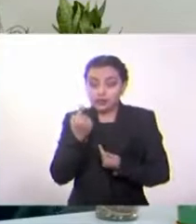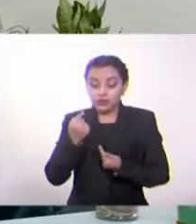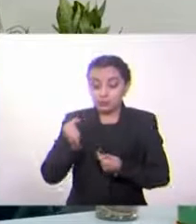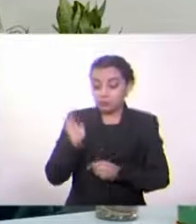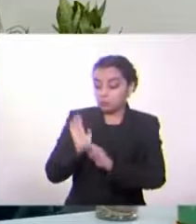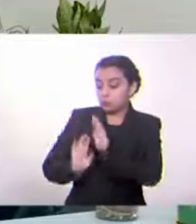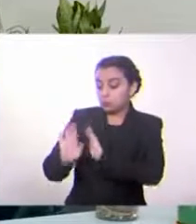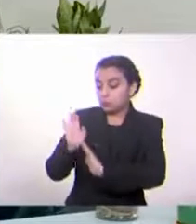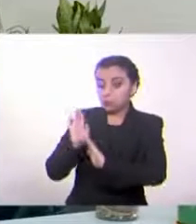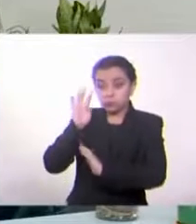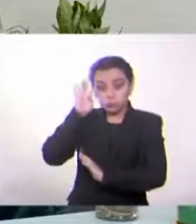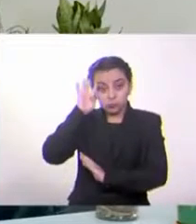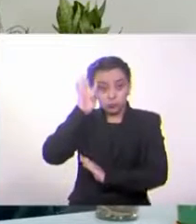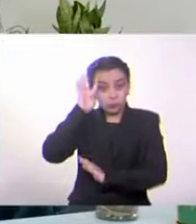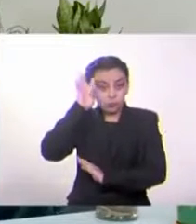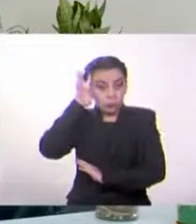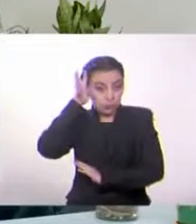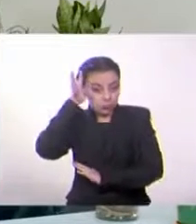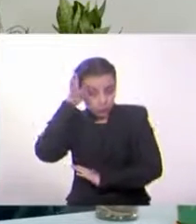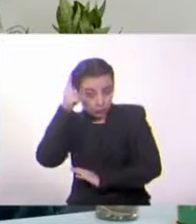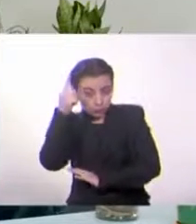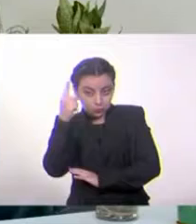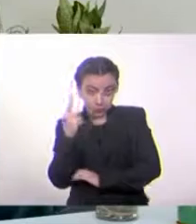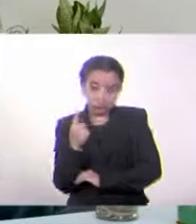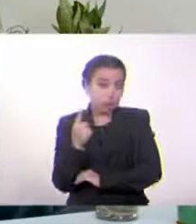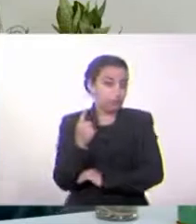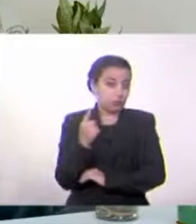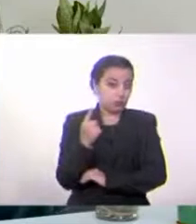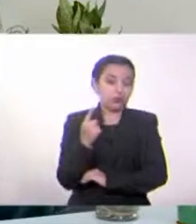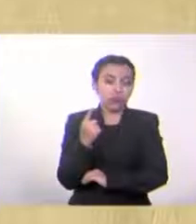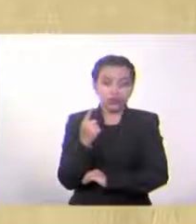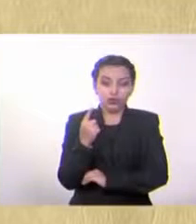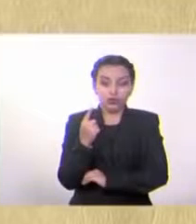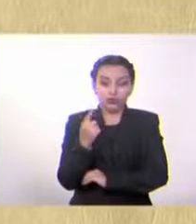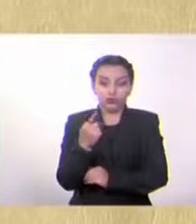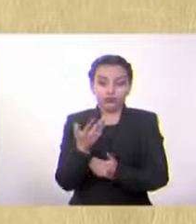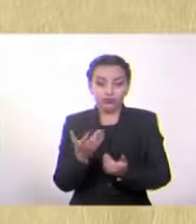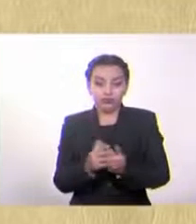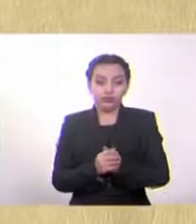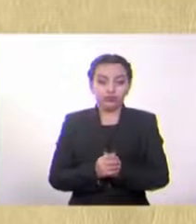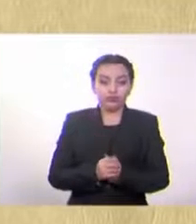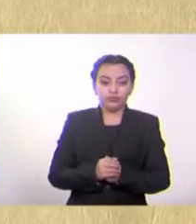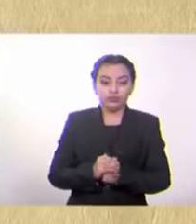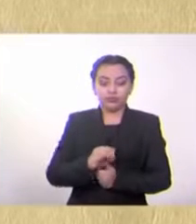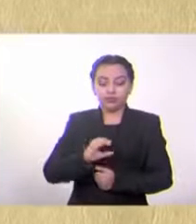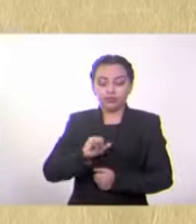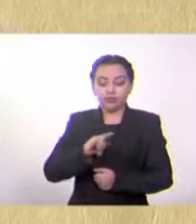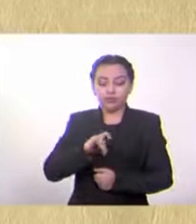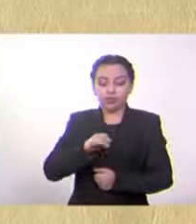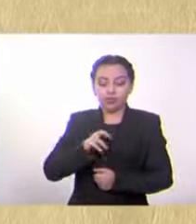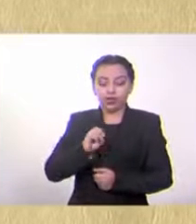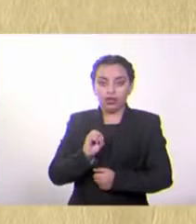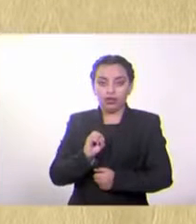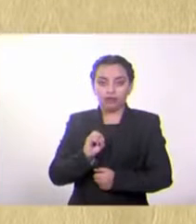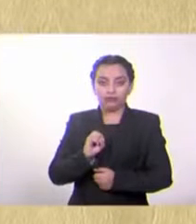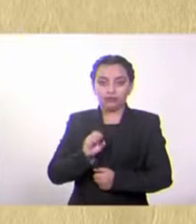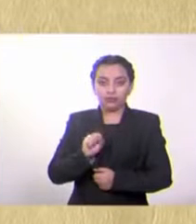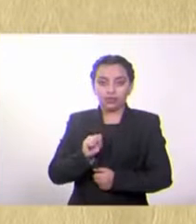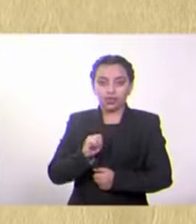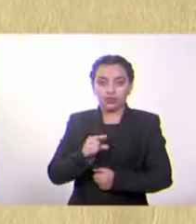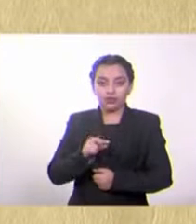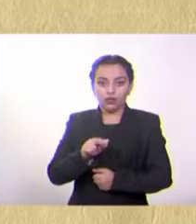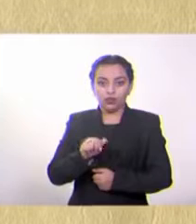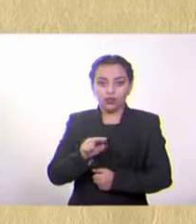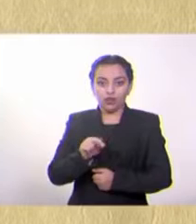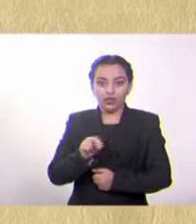Ahora, veamos los personajes mitológicos del Salvador. Tenemos al cipitío, tenemos la ciguanaba, tenemos